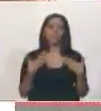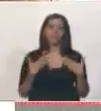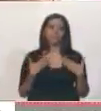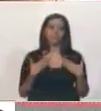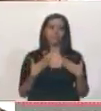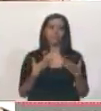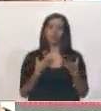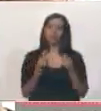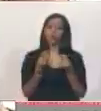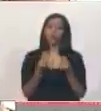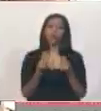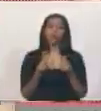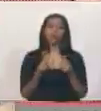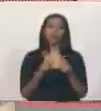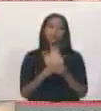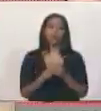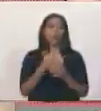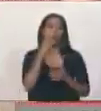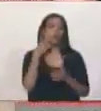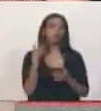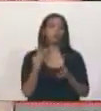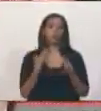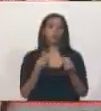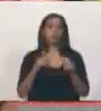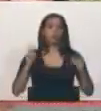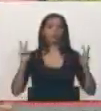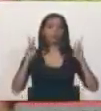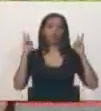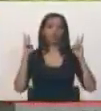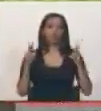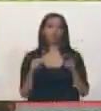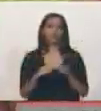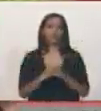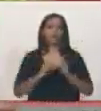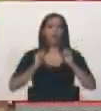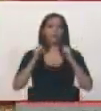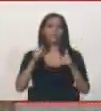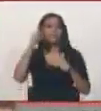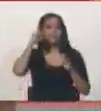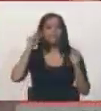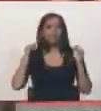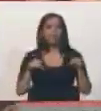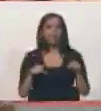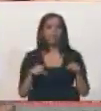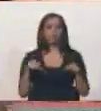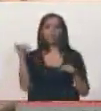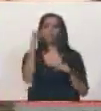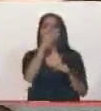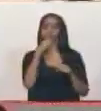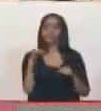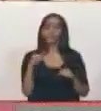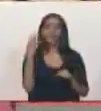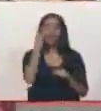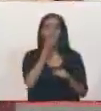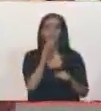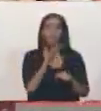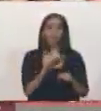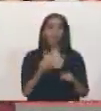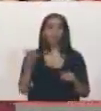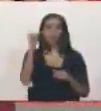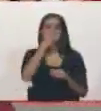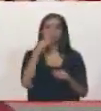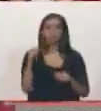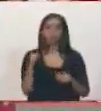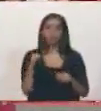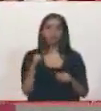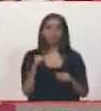y con mucho orgullo y con mucha victoria. Ha comenzado el día de hoy, Zulia, hermoso, zulianas,